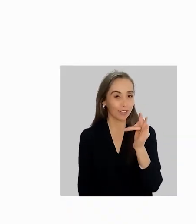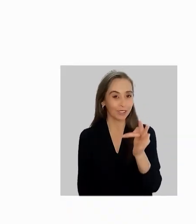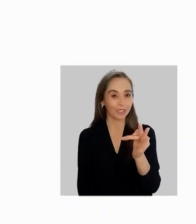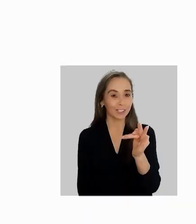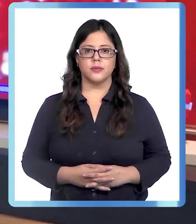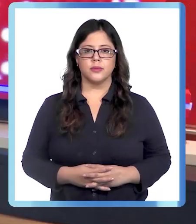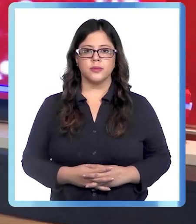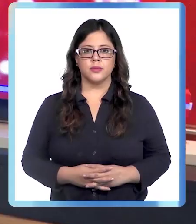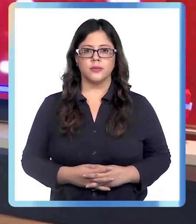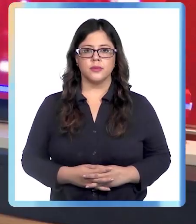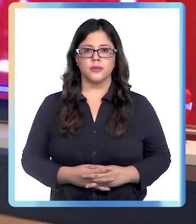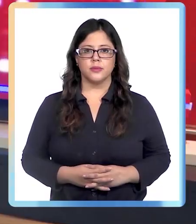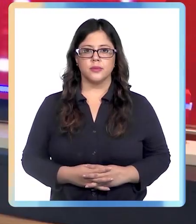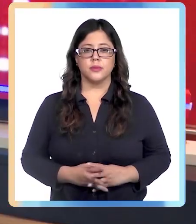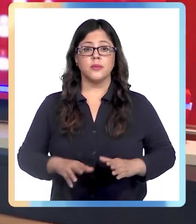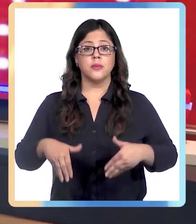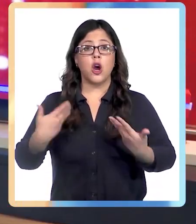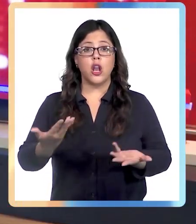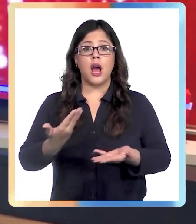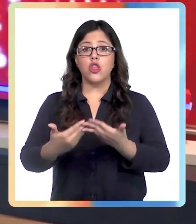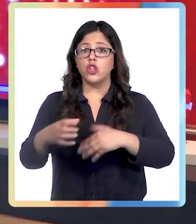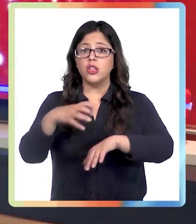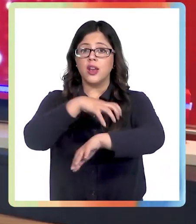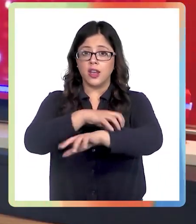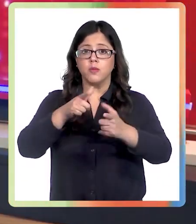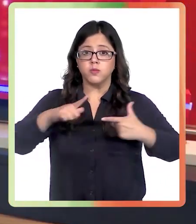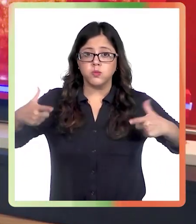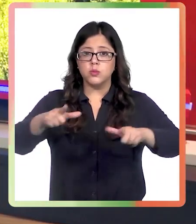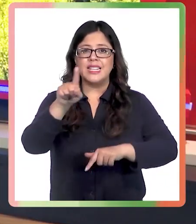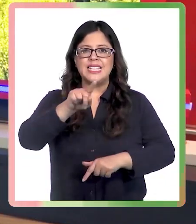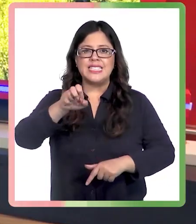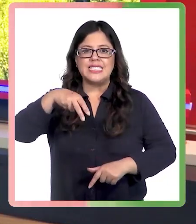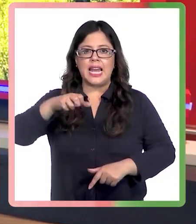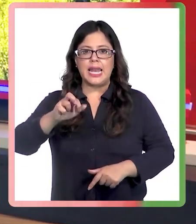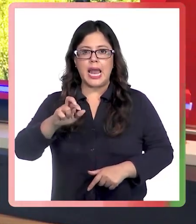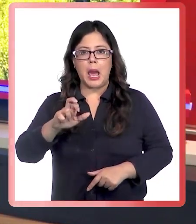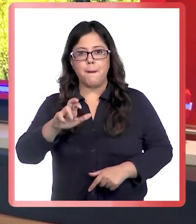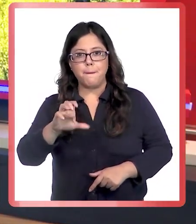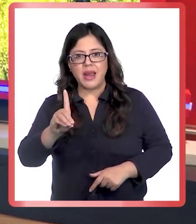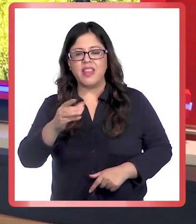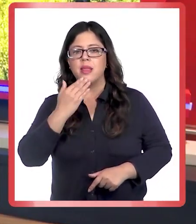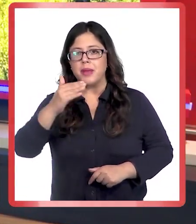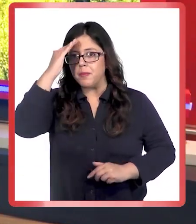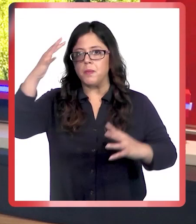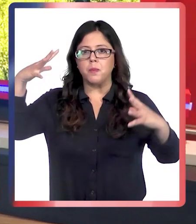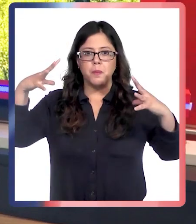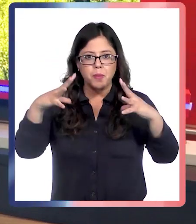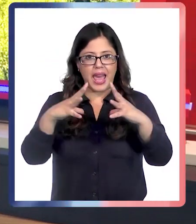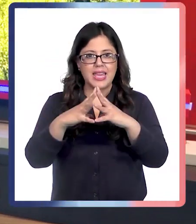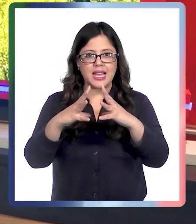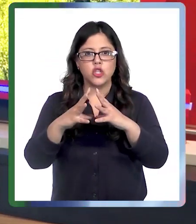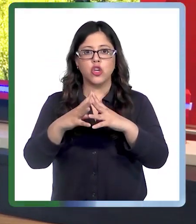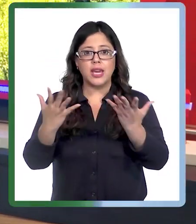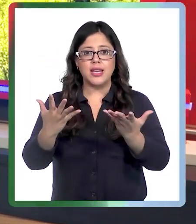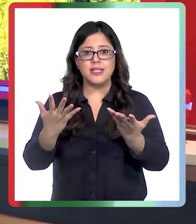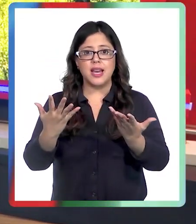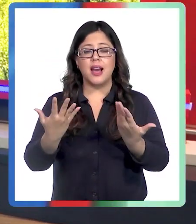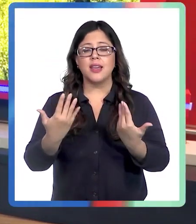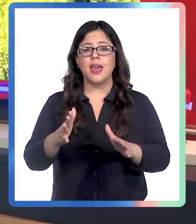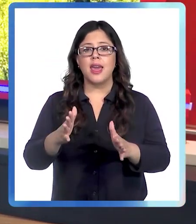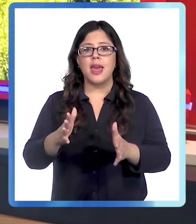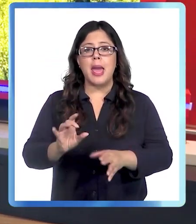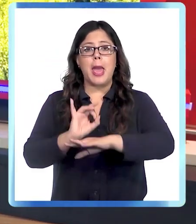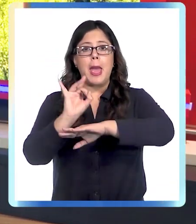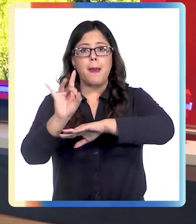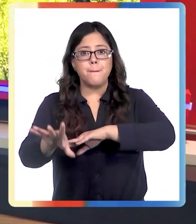un mejor futuro. Viajamos a Los Lagos. SENAPRED y el Ejército coordinaron el segundo envío de 5.000 litros